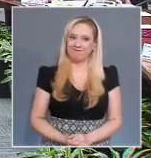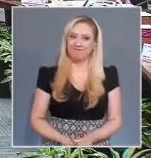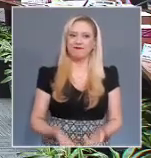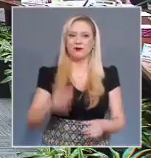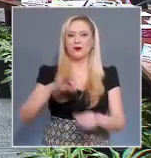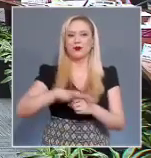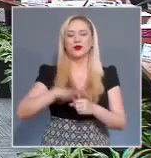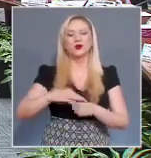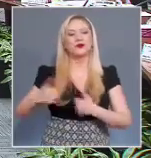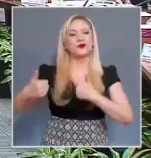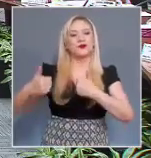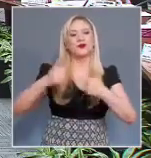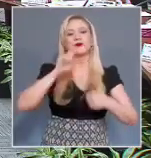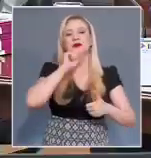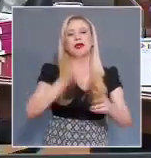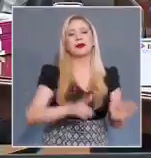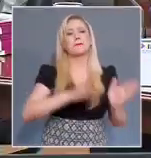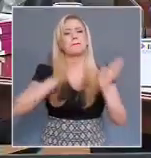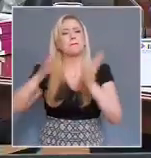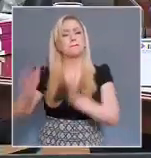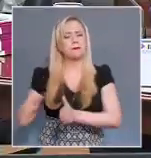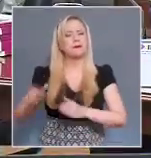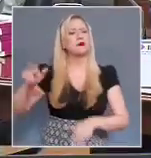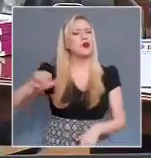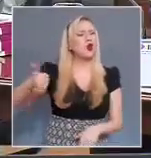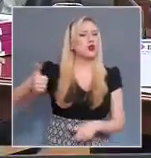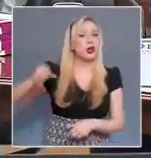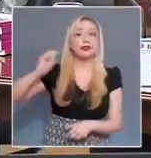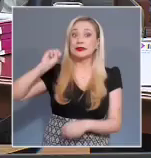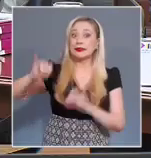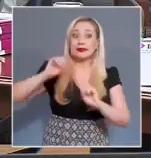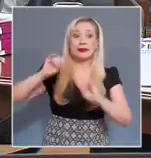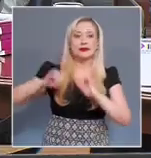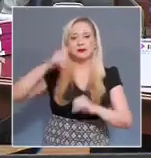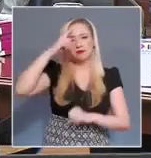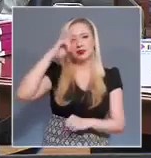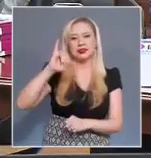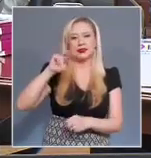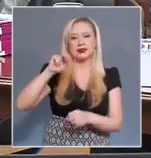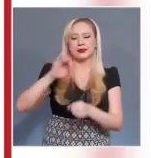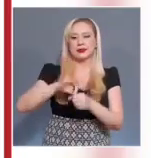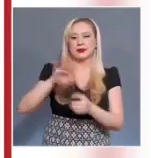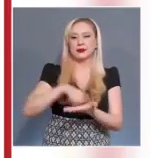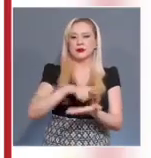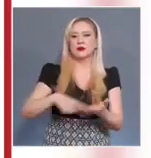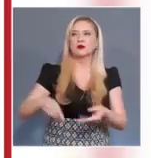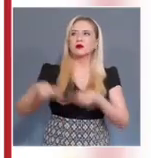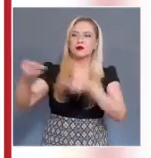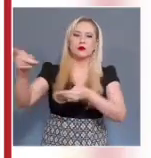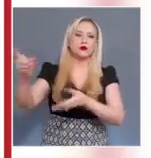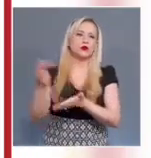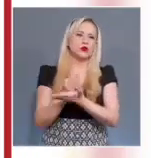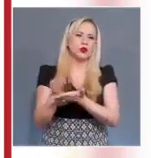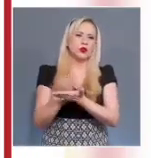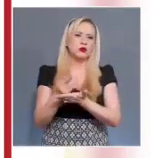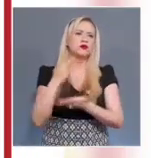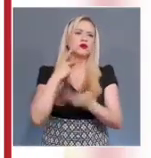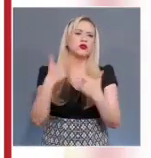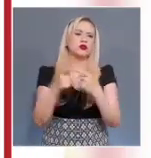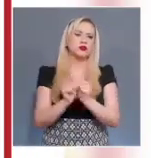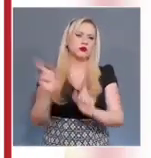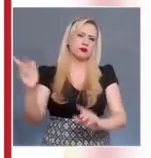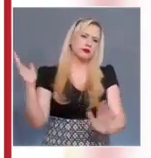determinaron regresar a la unidad de fiscalización del INE el procedimiento de queja en contra del partido Morena relativo a la imposición de una multa